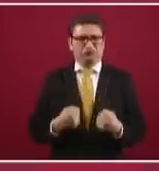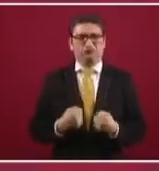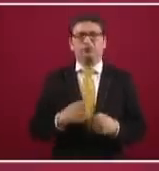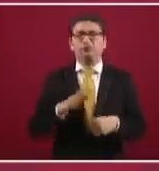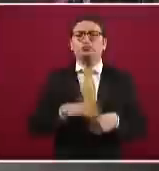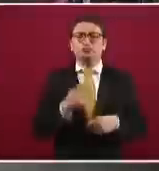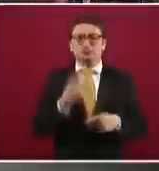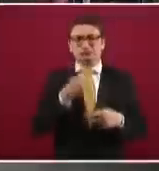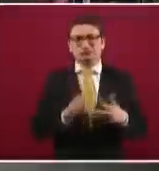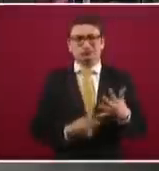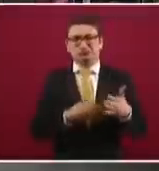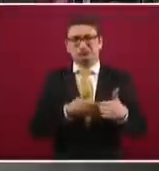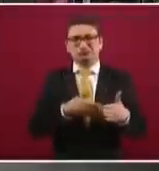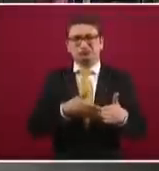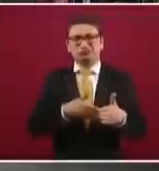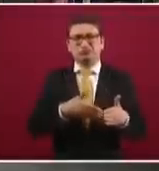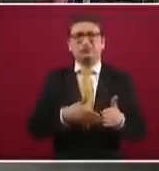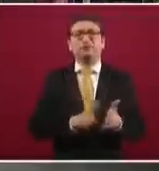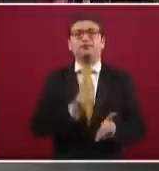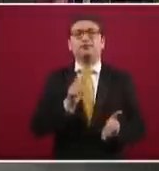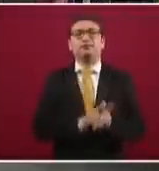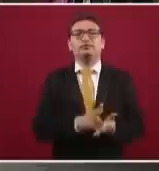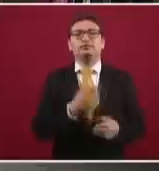obstáculos o eran leyes a modo